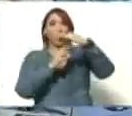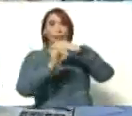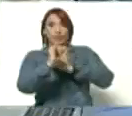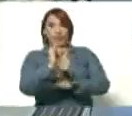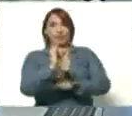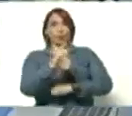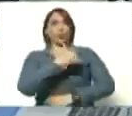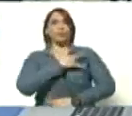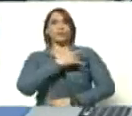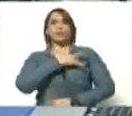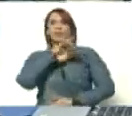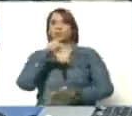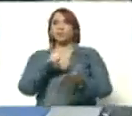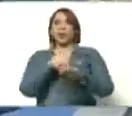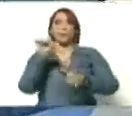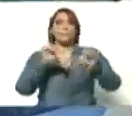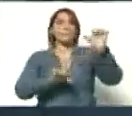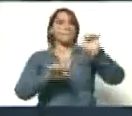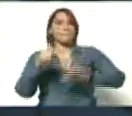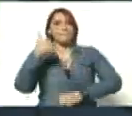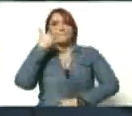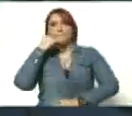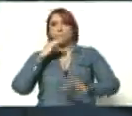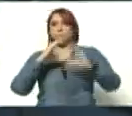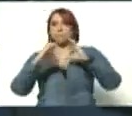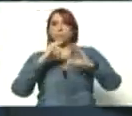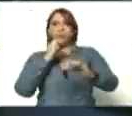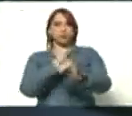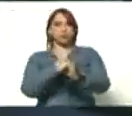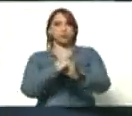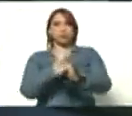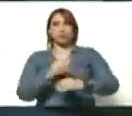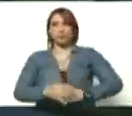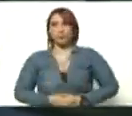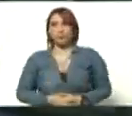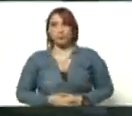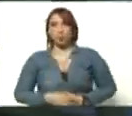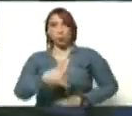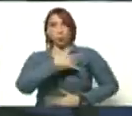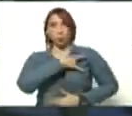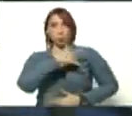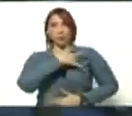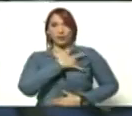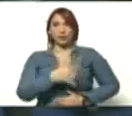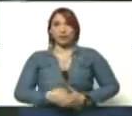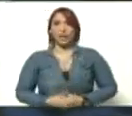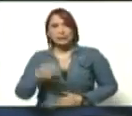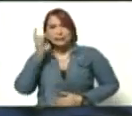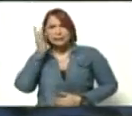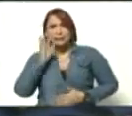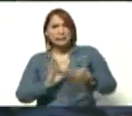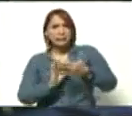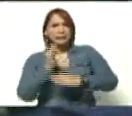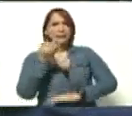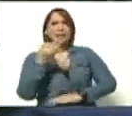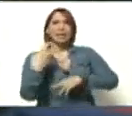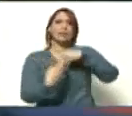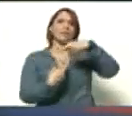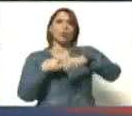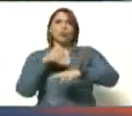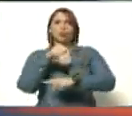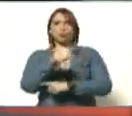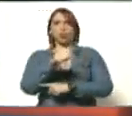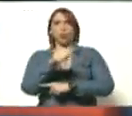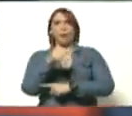Universidad Nacional Experimental de Telecomunicaciones e Informática, una universidad creada, fundada en la revolución. Fue